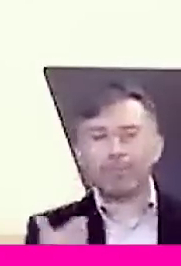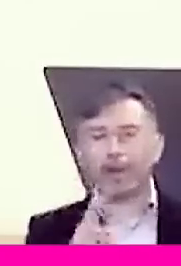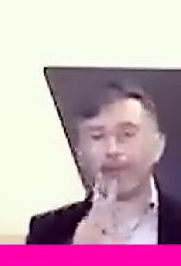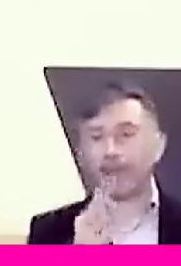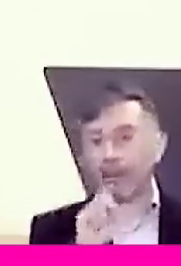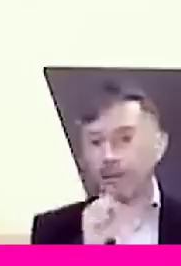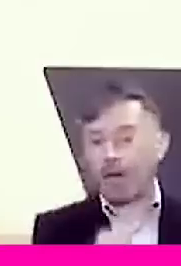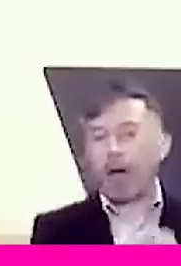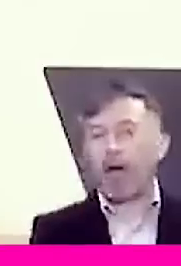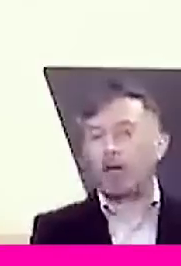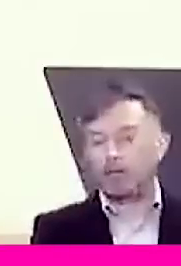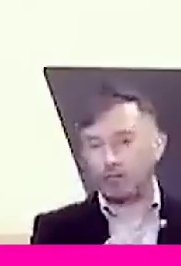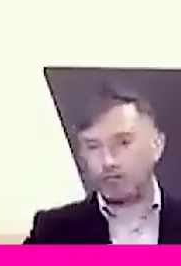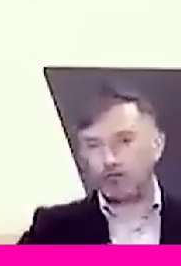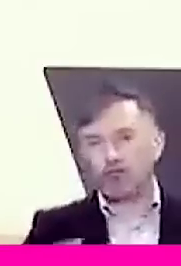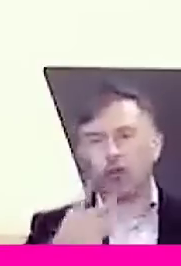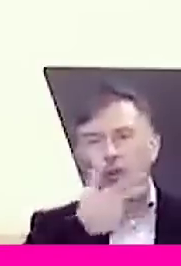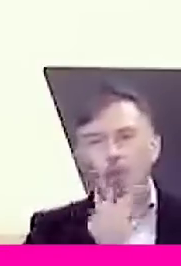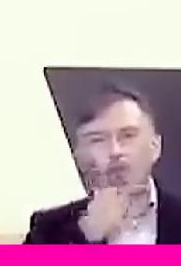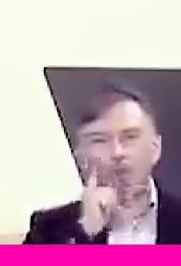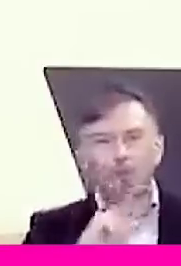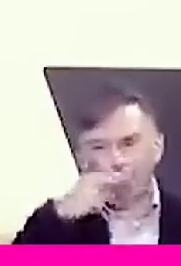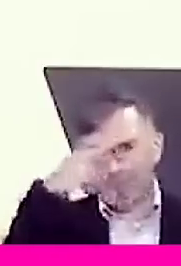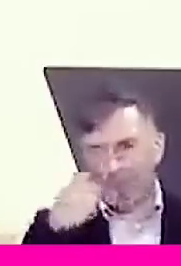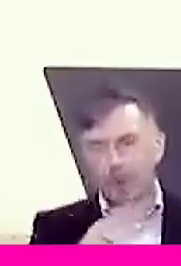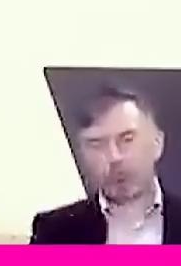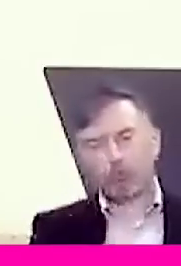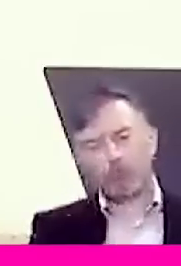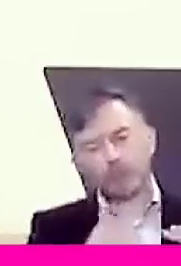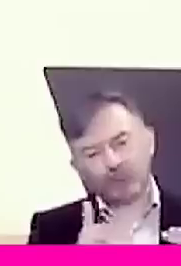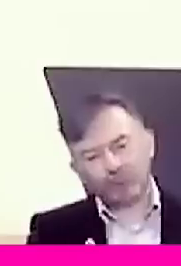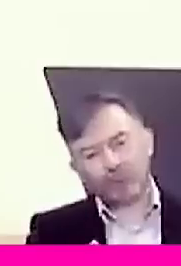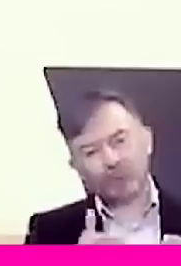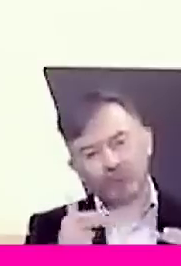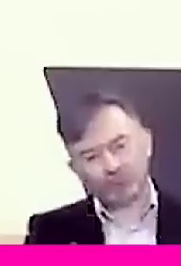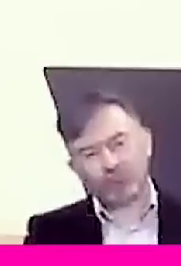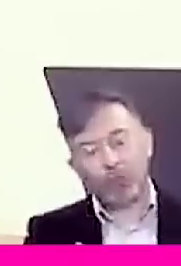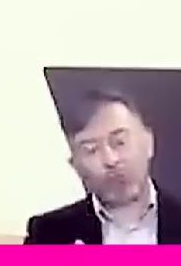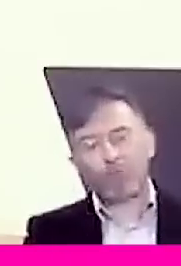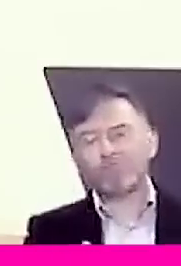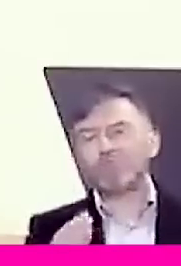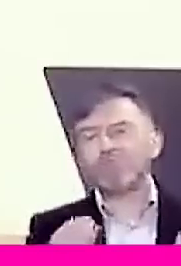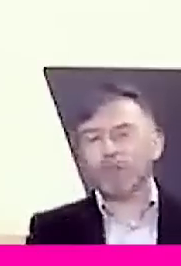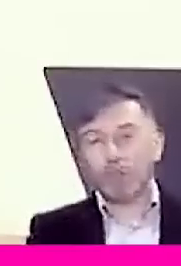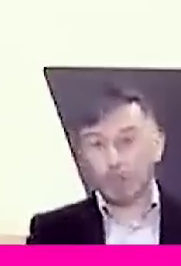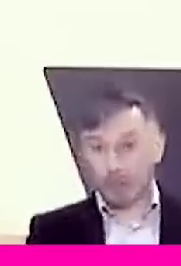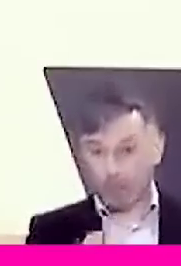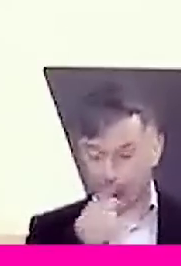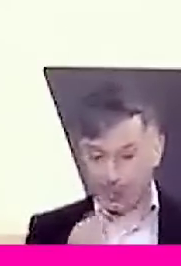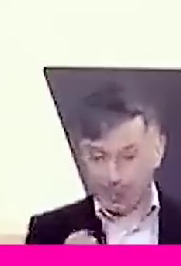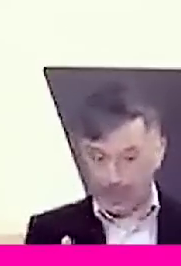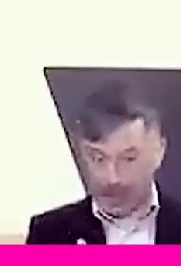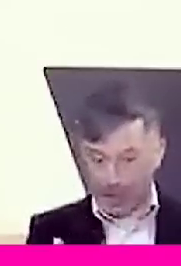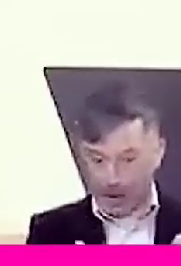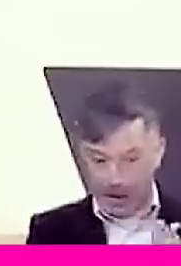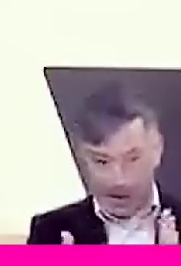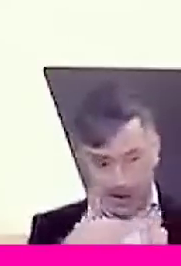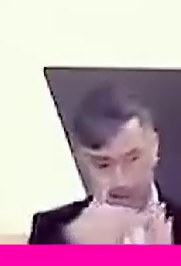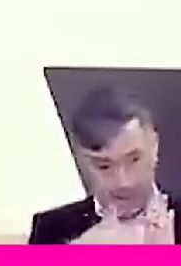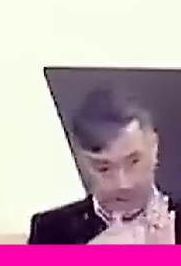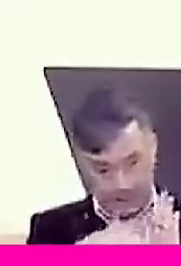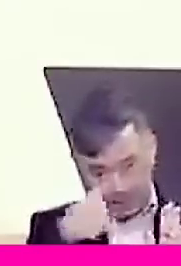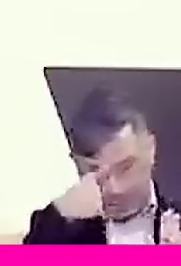varias generaciones de mexicanas y mexicanos nadie ha dicho Nunca que las reglas del juego democrático que nos hemos dado son